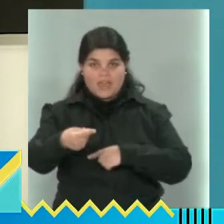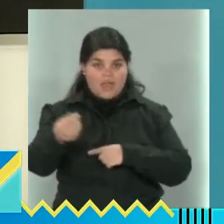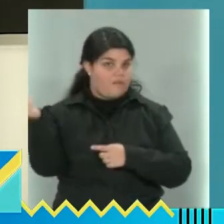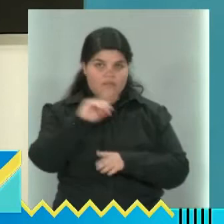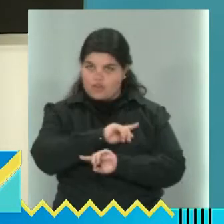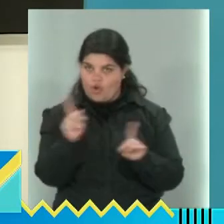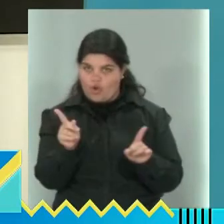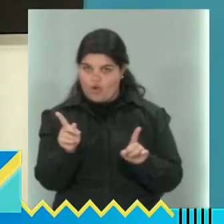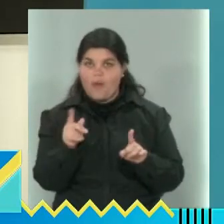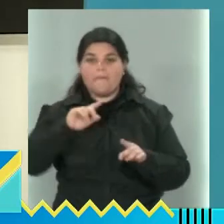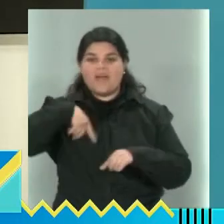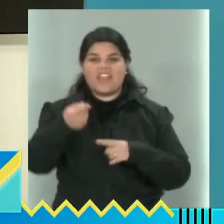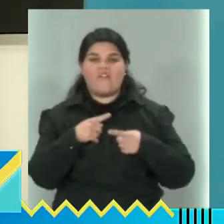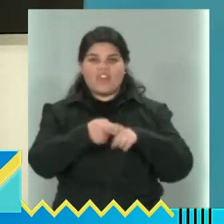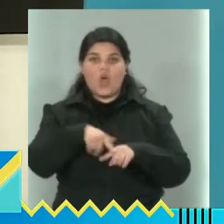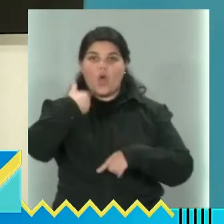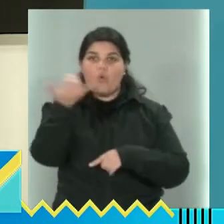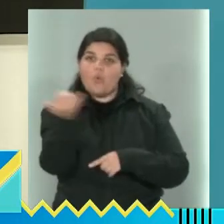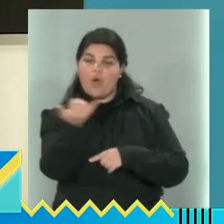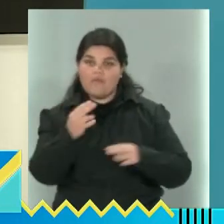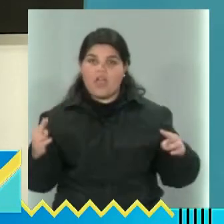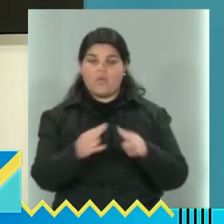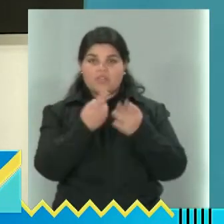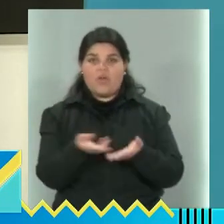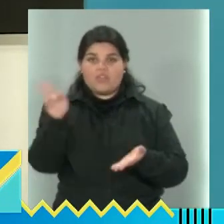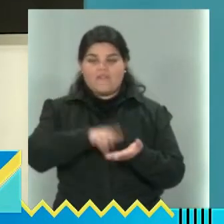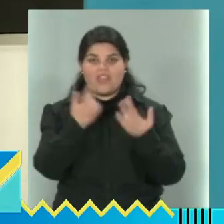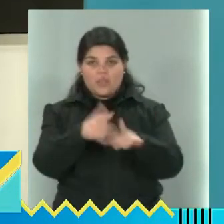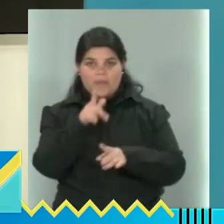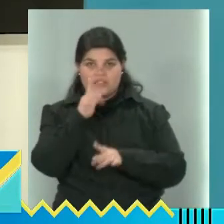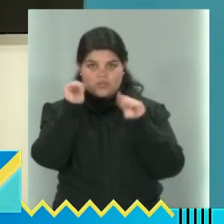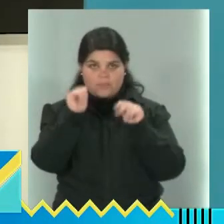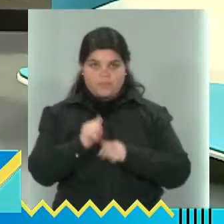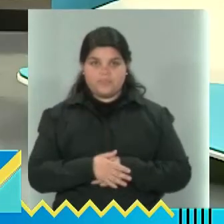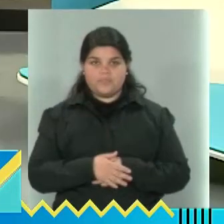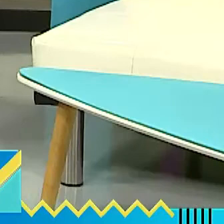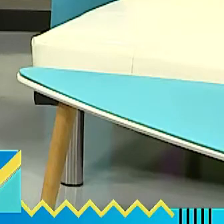no volvemos porque mañana es feriado, pero el jueves nos reencontramos en un nuevo Distintos Parecidos. Chau, chau.